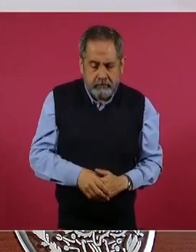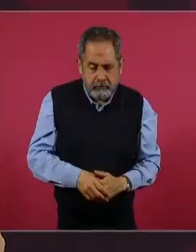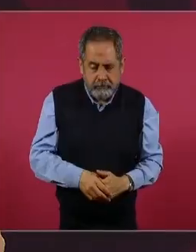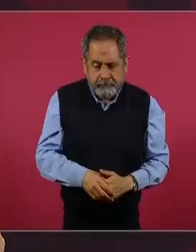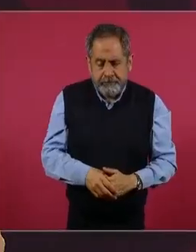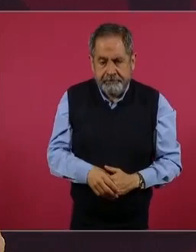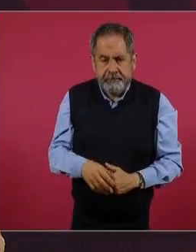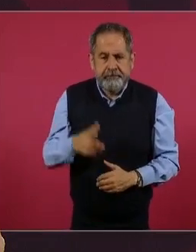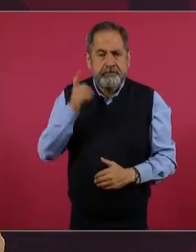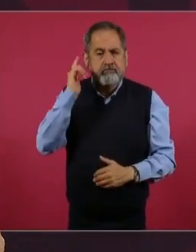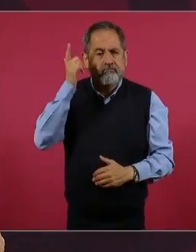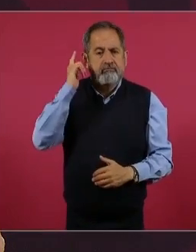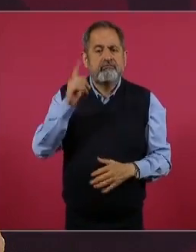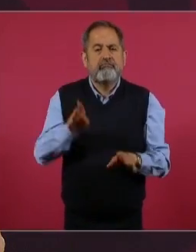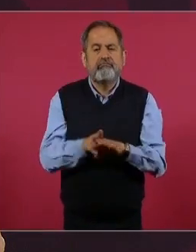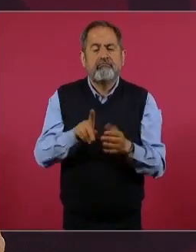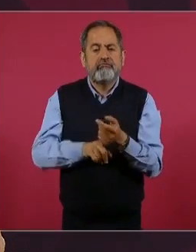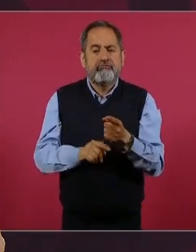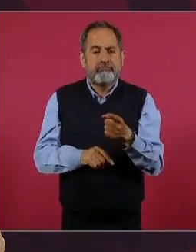Afortunadamente,